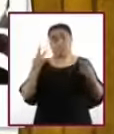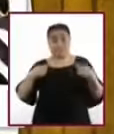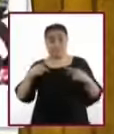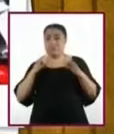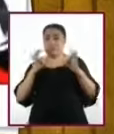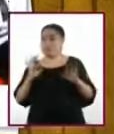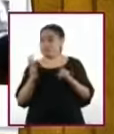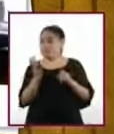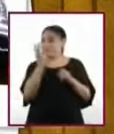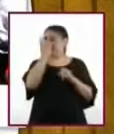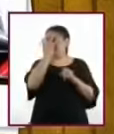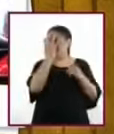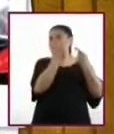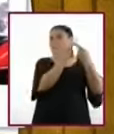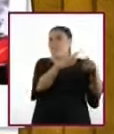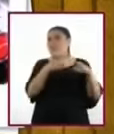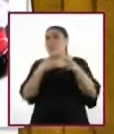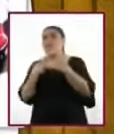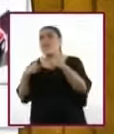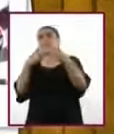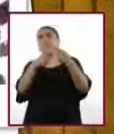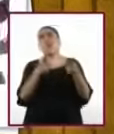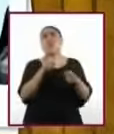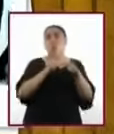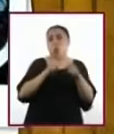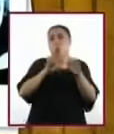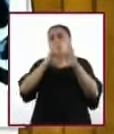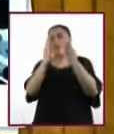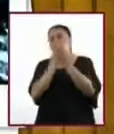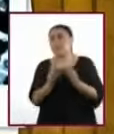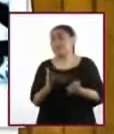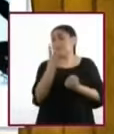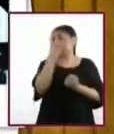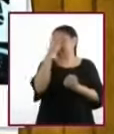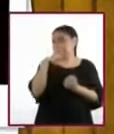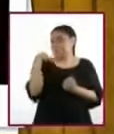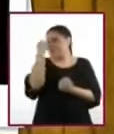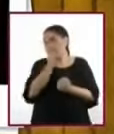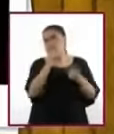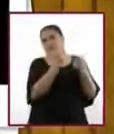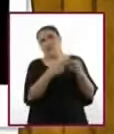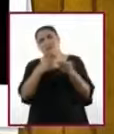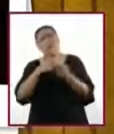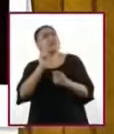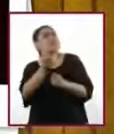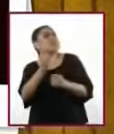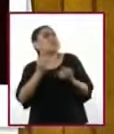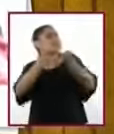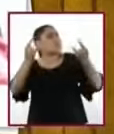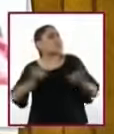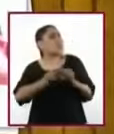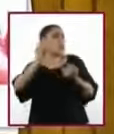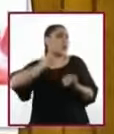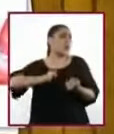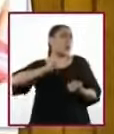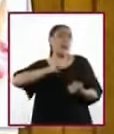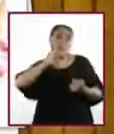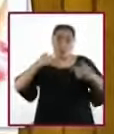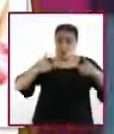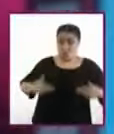vida a un mundo infinito de formas y colores, caras con múltiples significados e historias antiguas que unen lo humano con